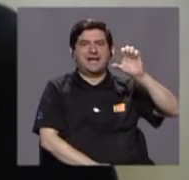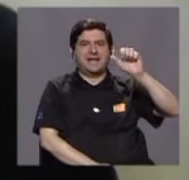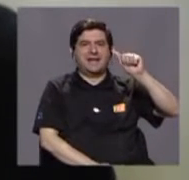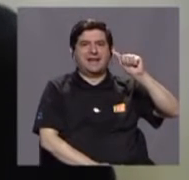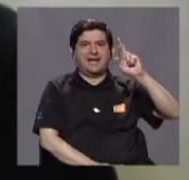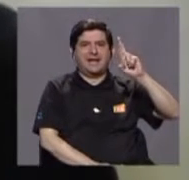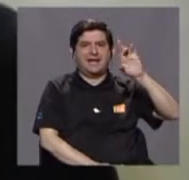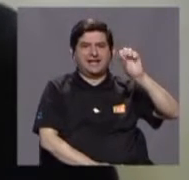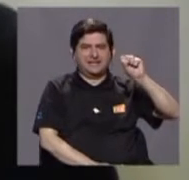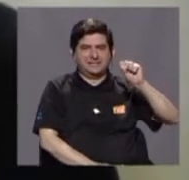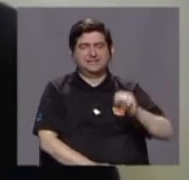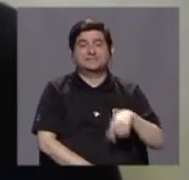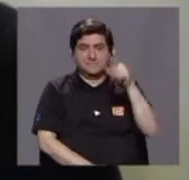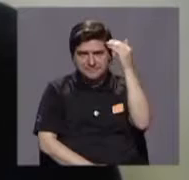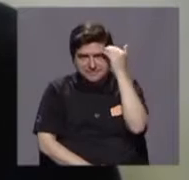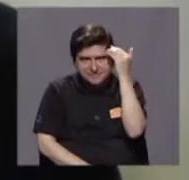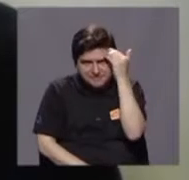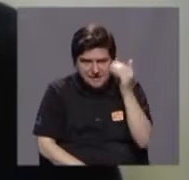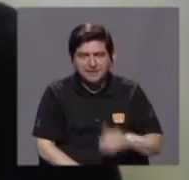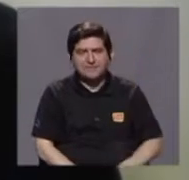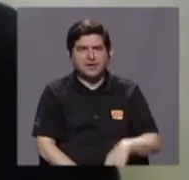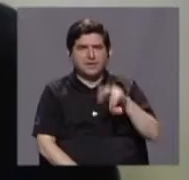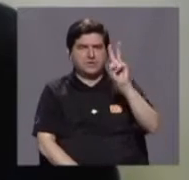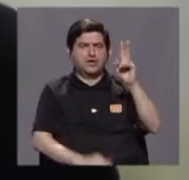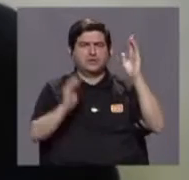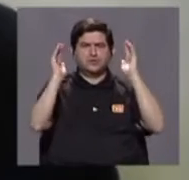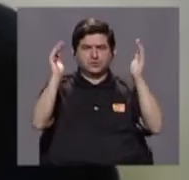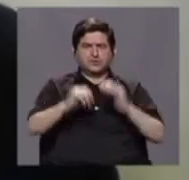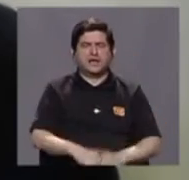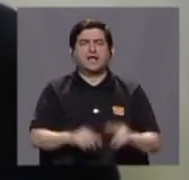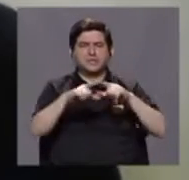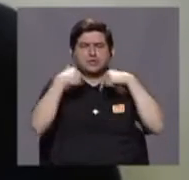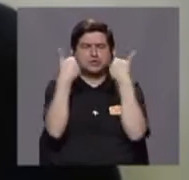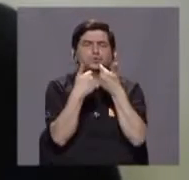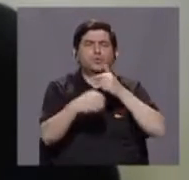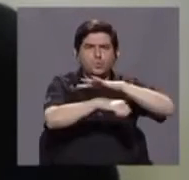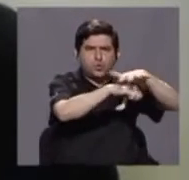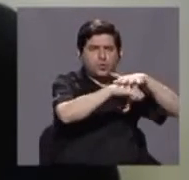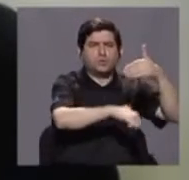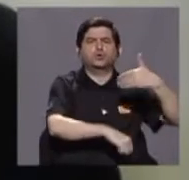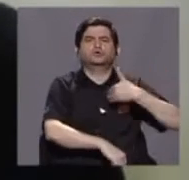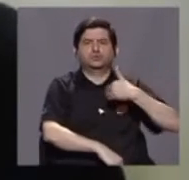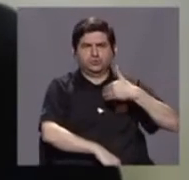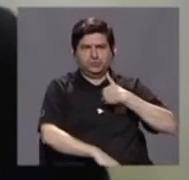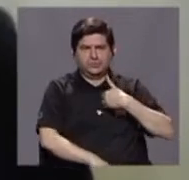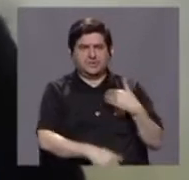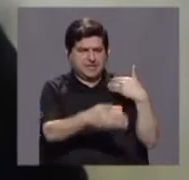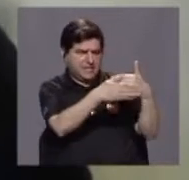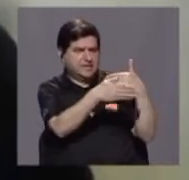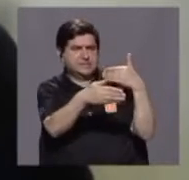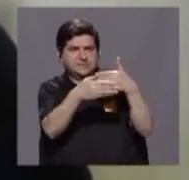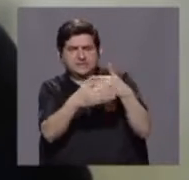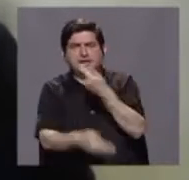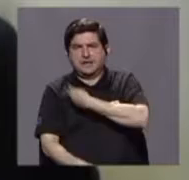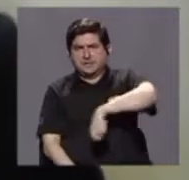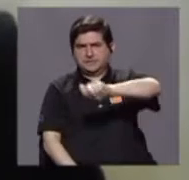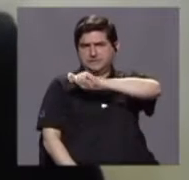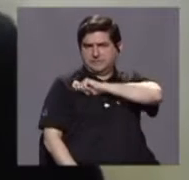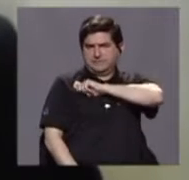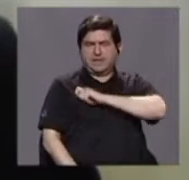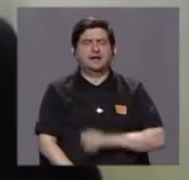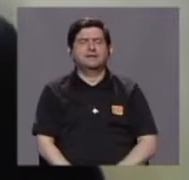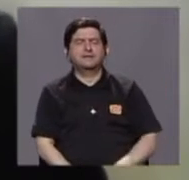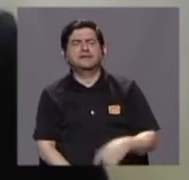es una de las dos grandes archipiélagos que tiene cercanos a la península, y